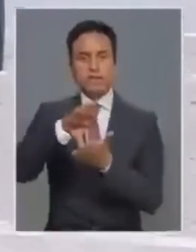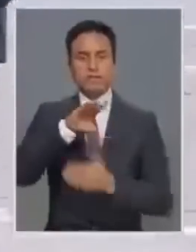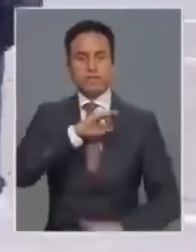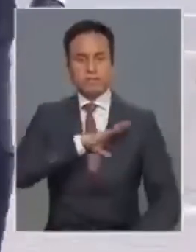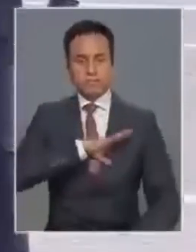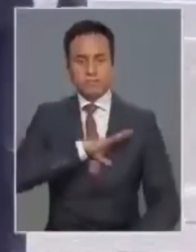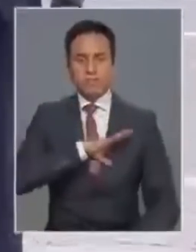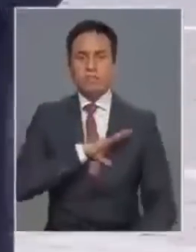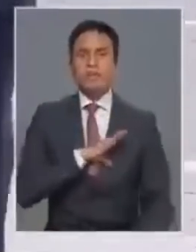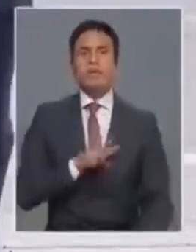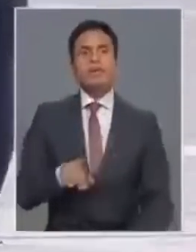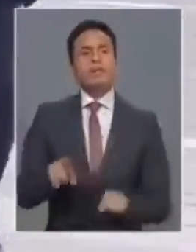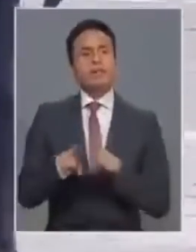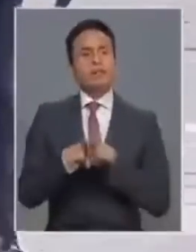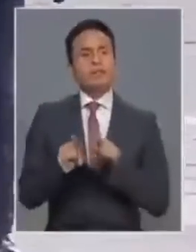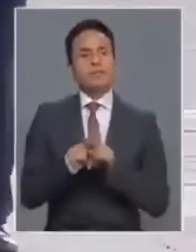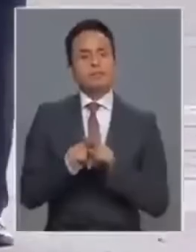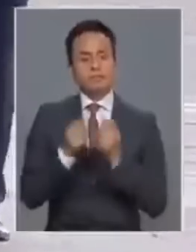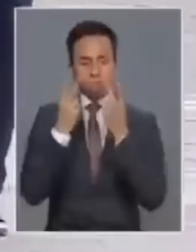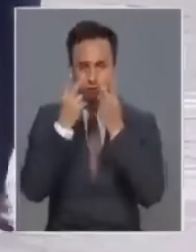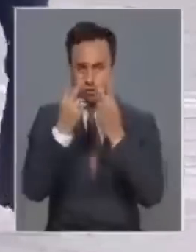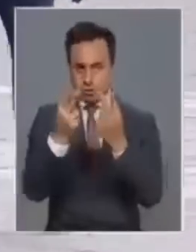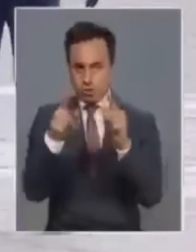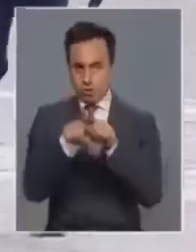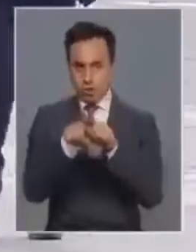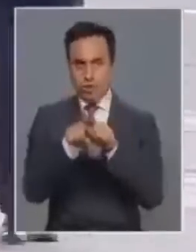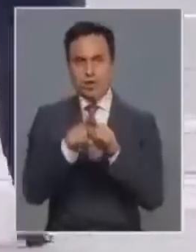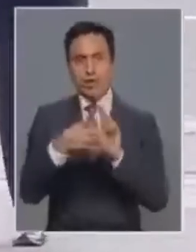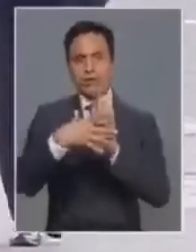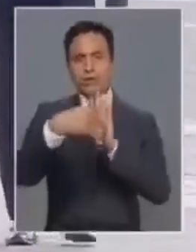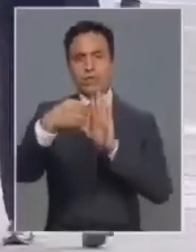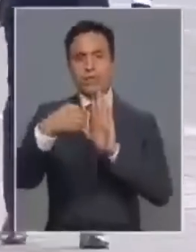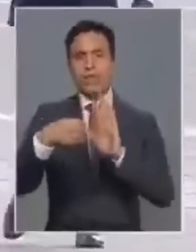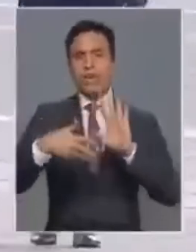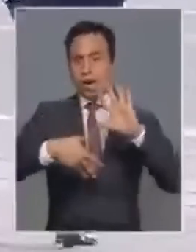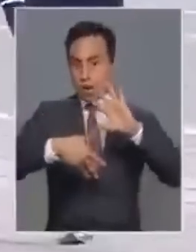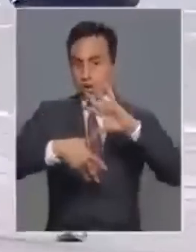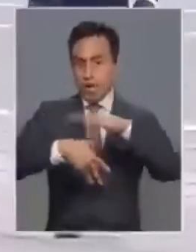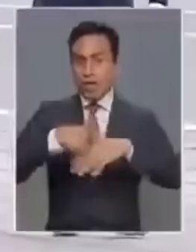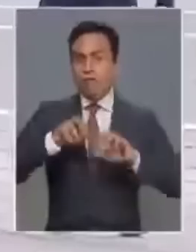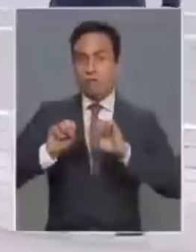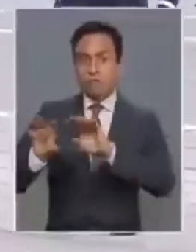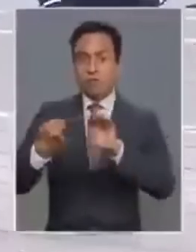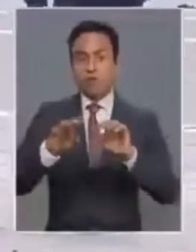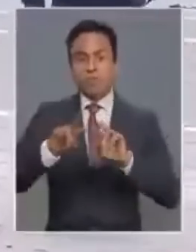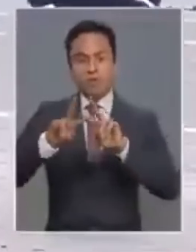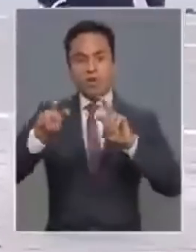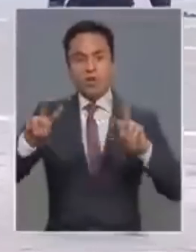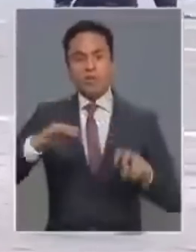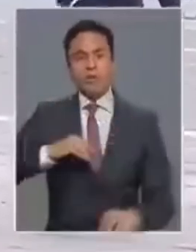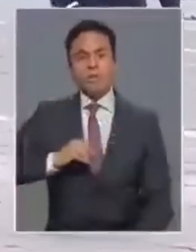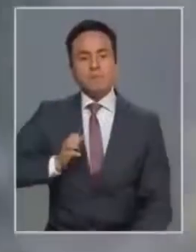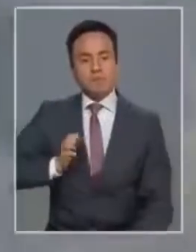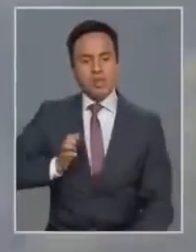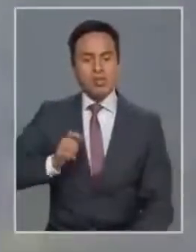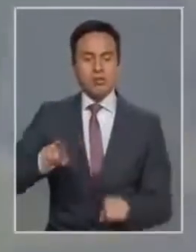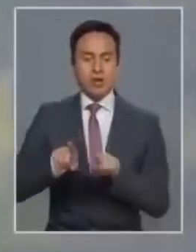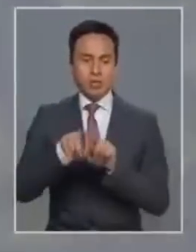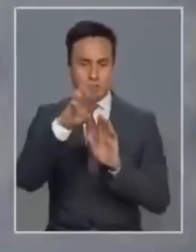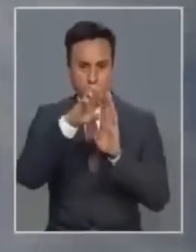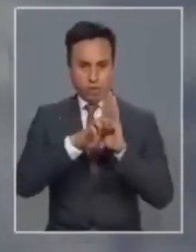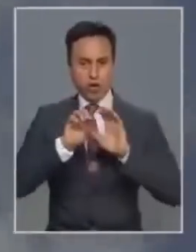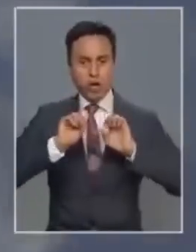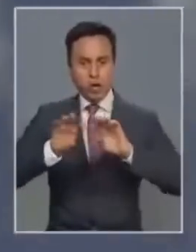Ah, marchan diferente. Yo pensaba que era el señor adelante nomás. En la formación de investigadores policiales a través de un